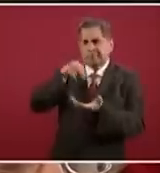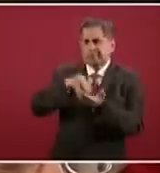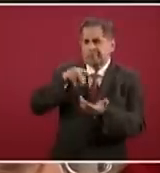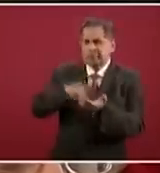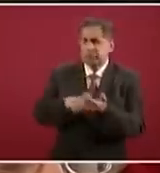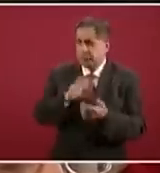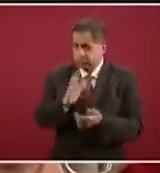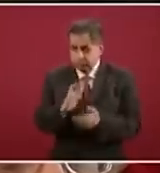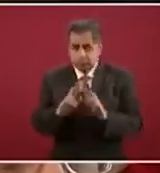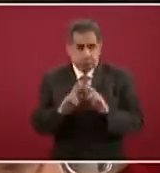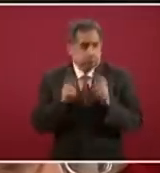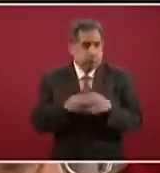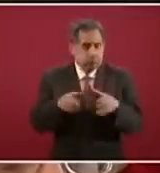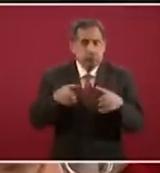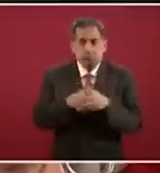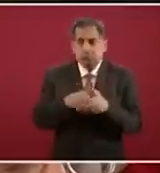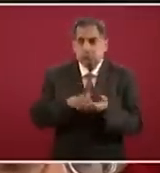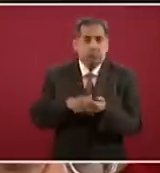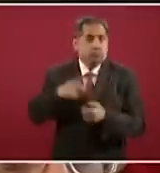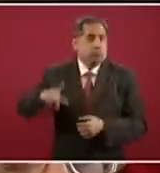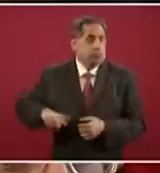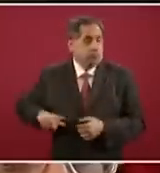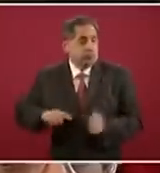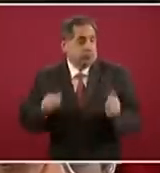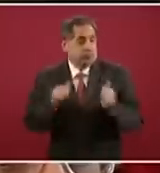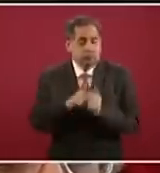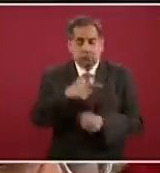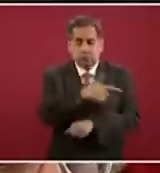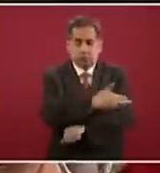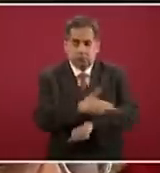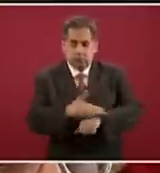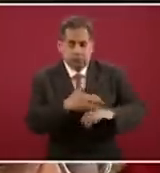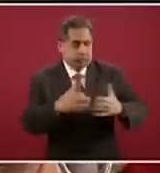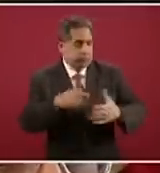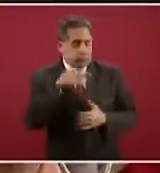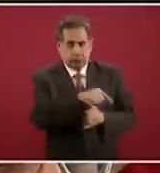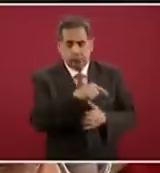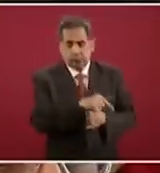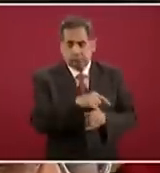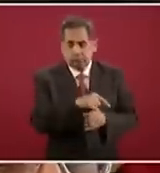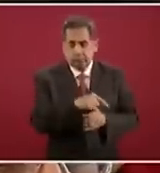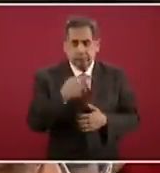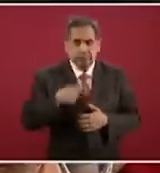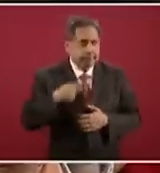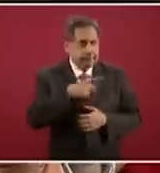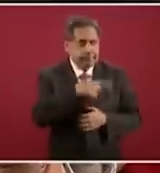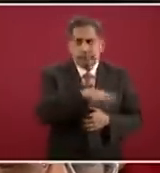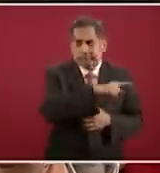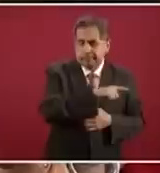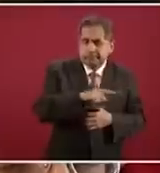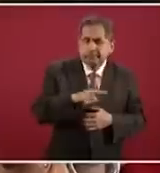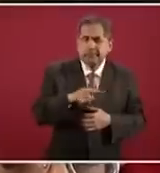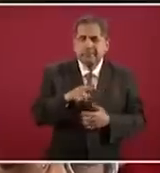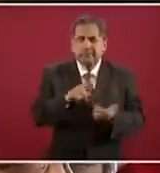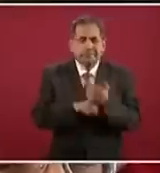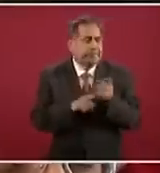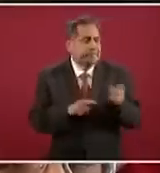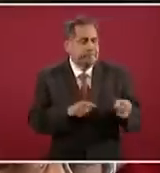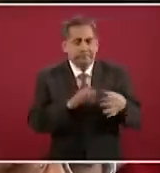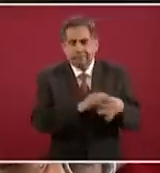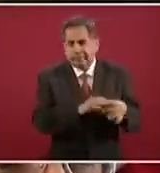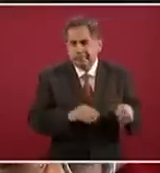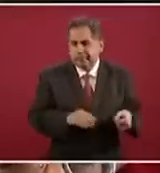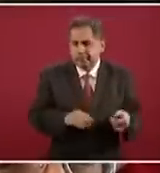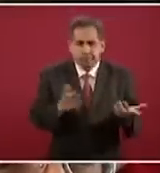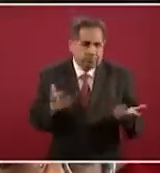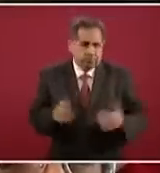ha habido reuniones por parte de su gobierno con familiares, con gente allegada a este caso,